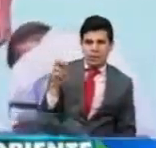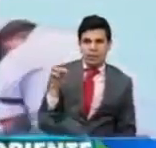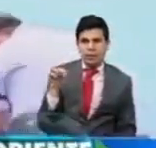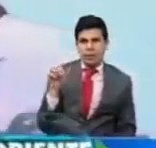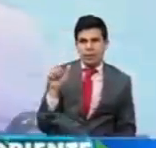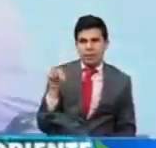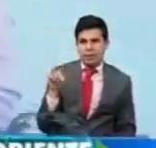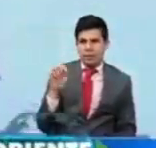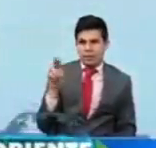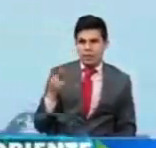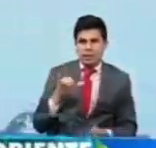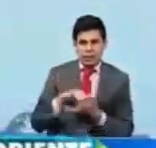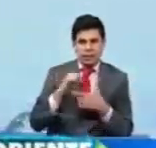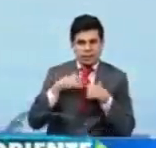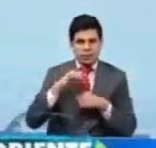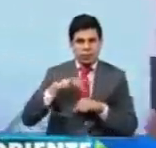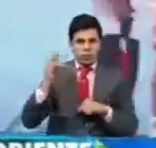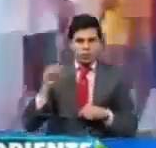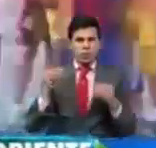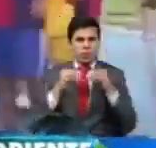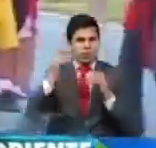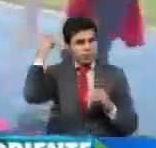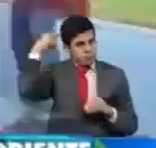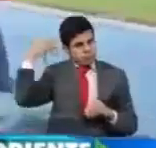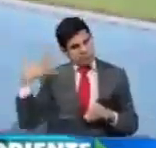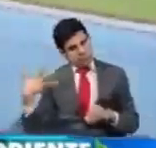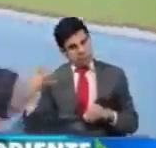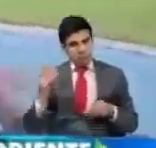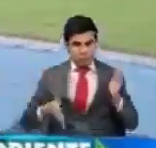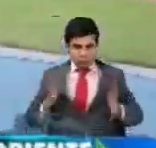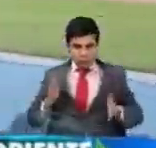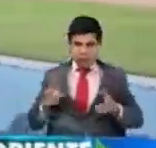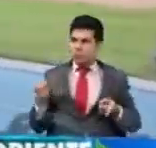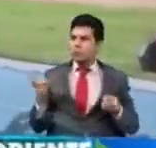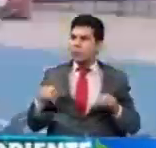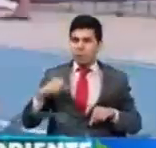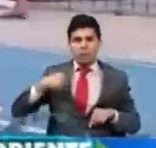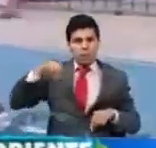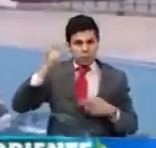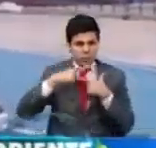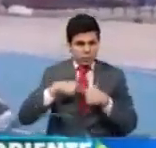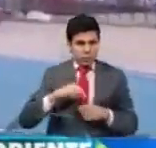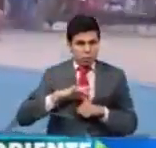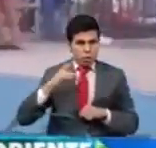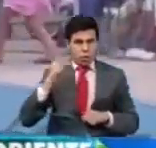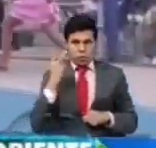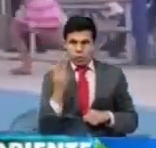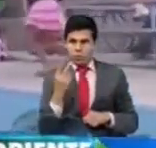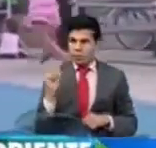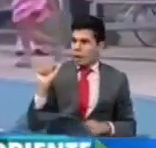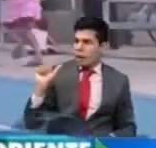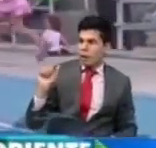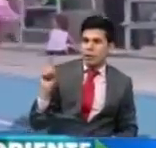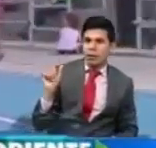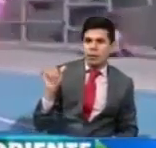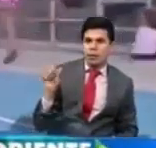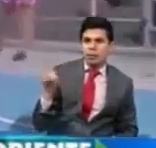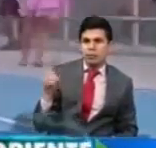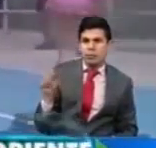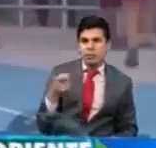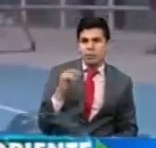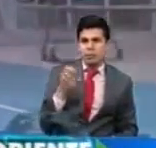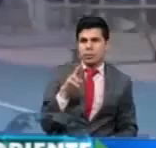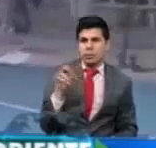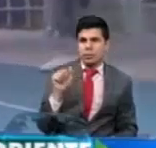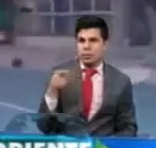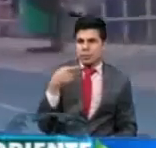liga de parálisis cerebral también entregó buenos resultados para el departamento 2 de oro de las cuales una la logró daiana guerra en 100 metros